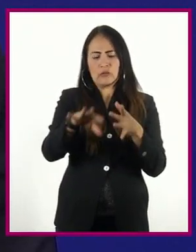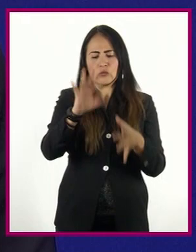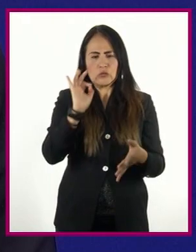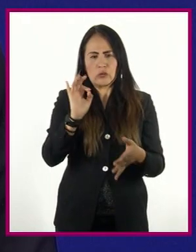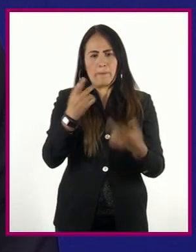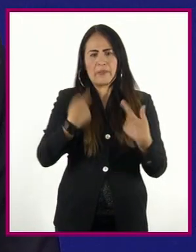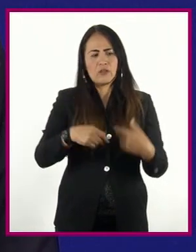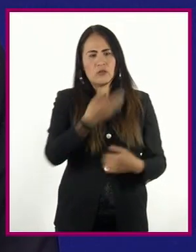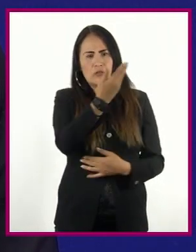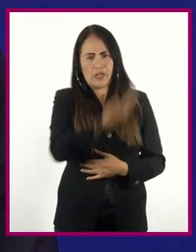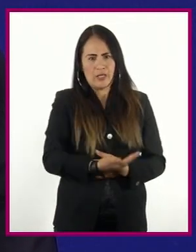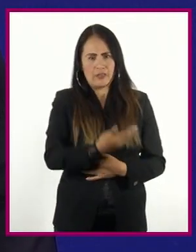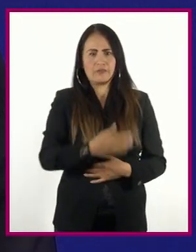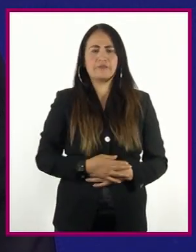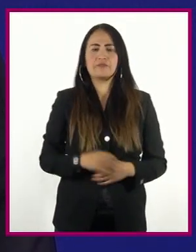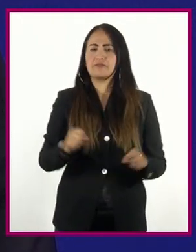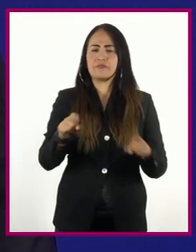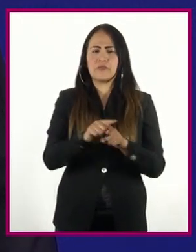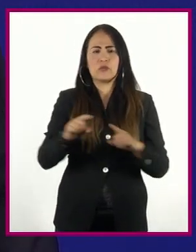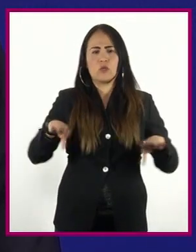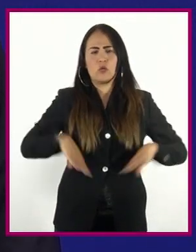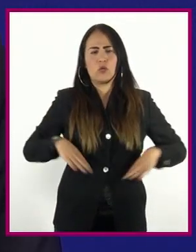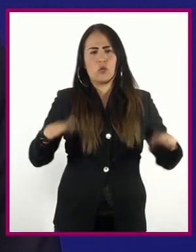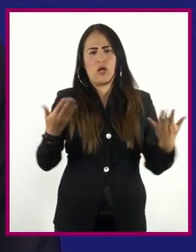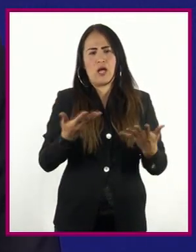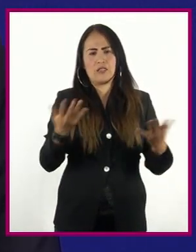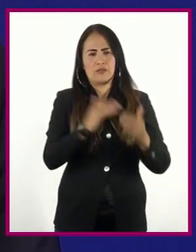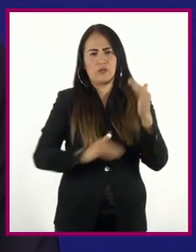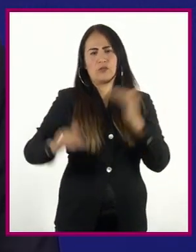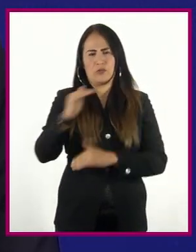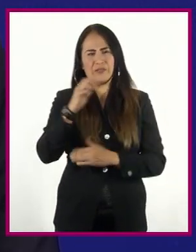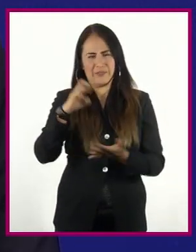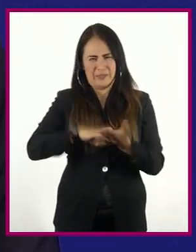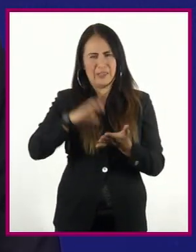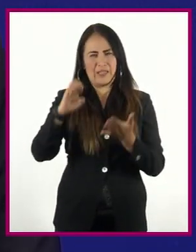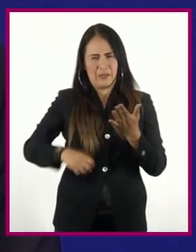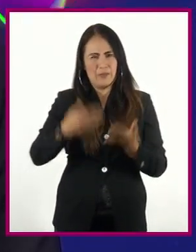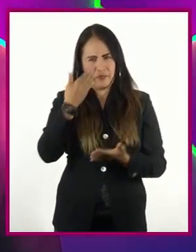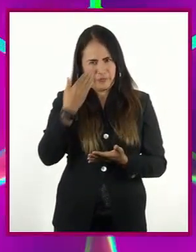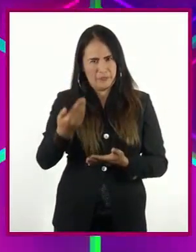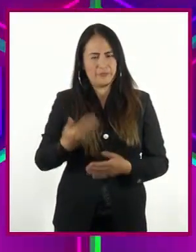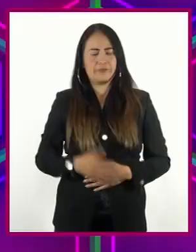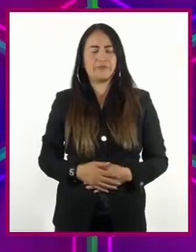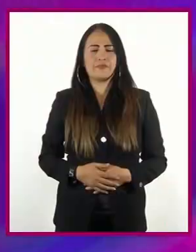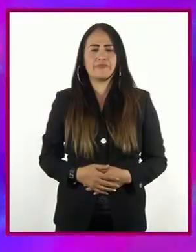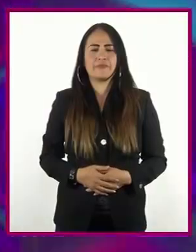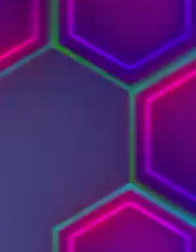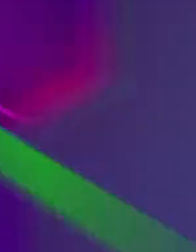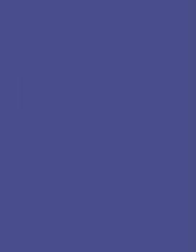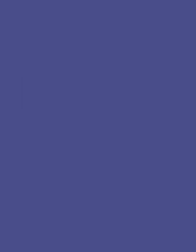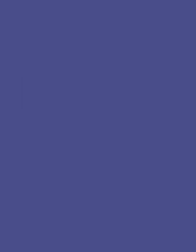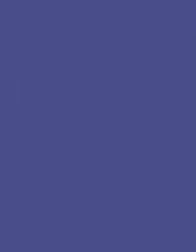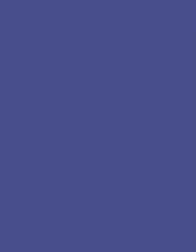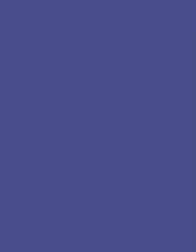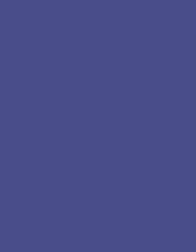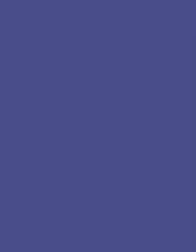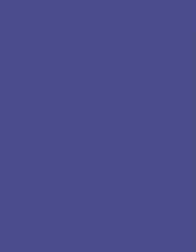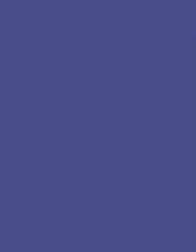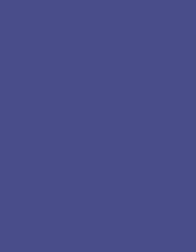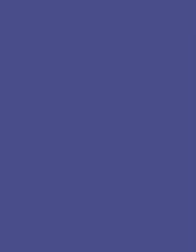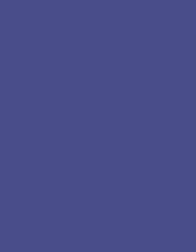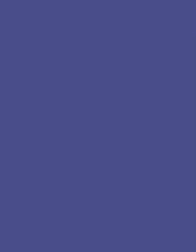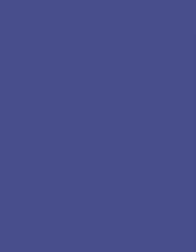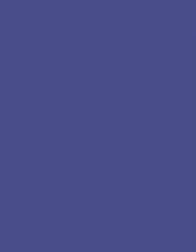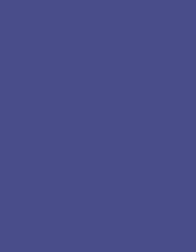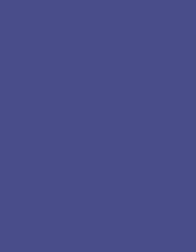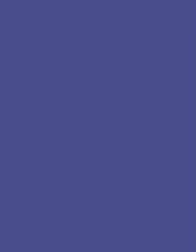de la persona, enalteciendo su labor. Veamos un ejemplo de presentación. Hoy nos acompaña un chef